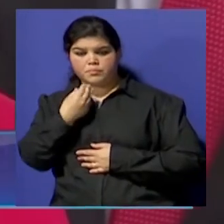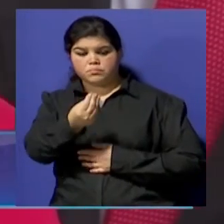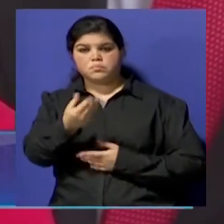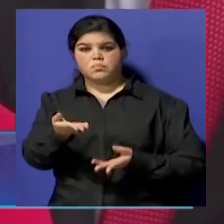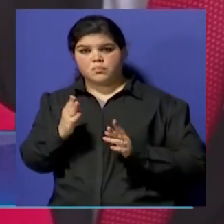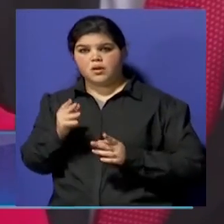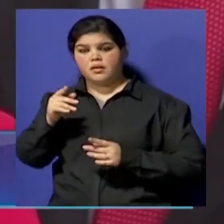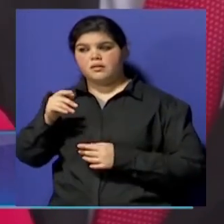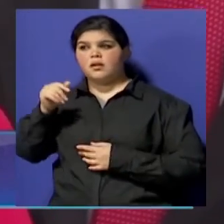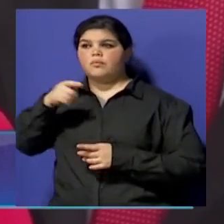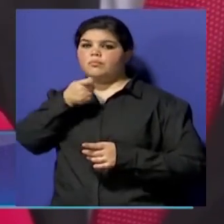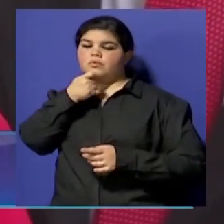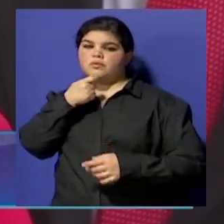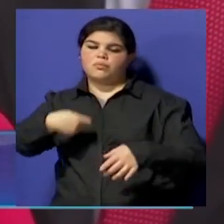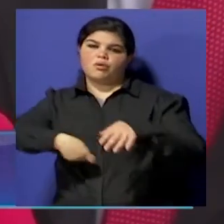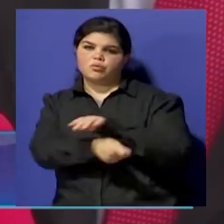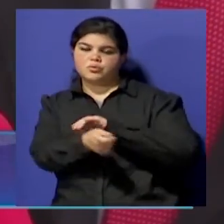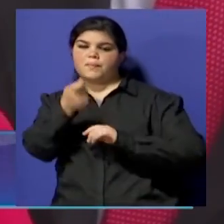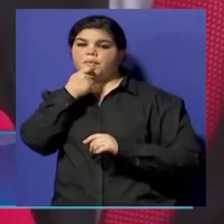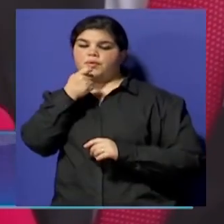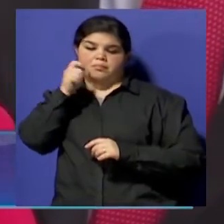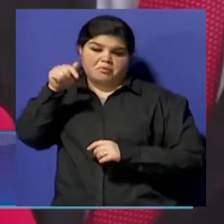hechos que puede ser corrupción, bueno, como en este caso,